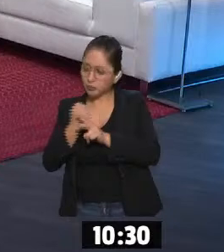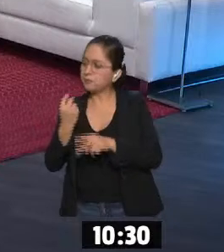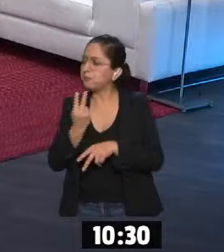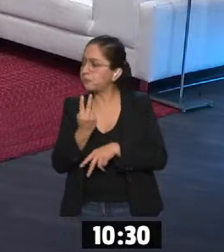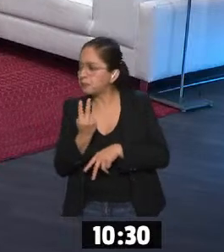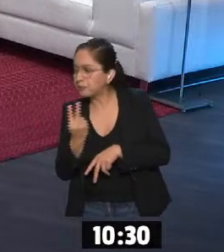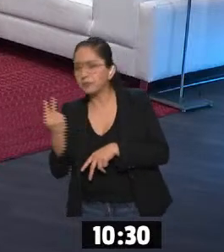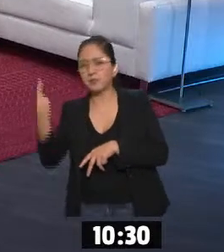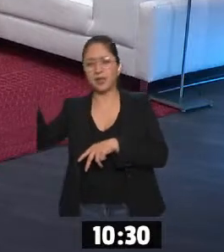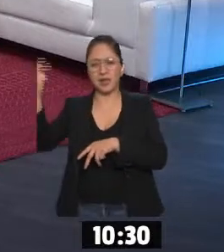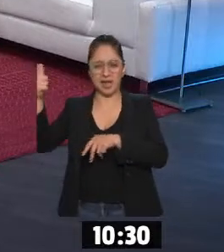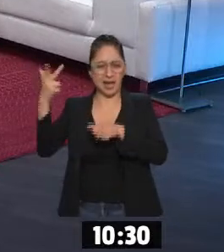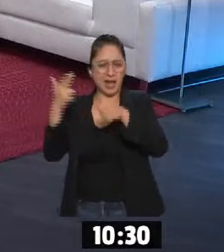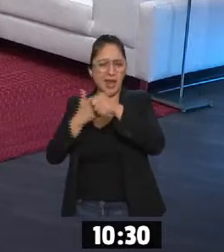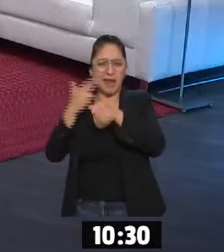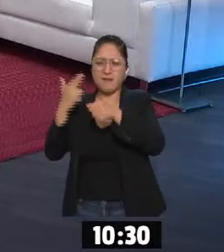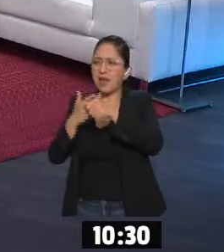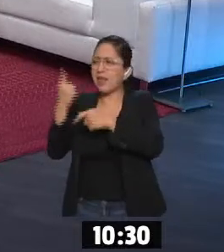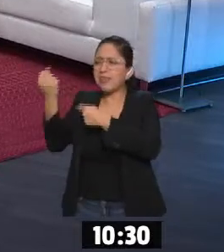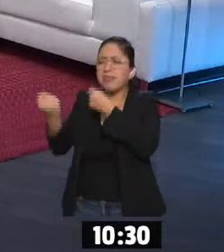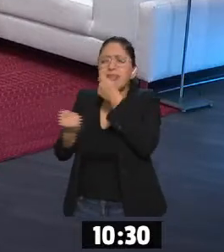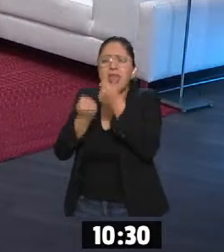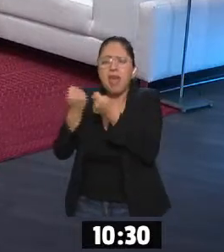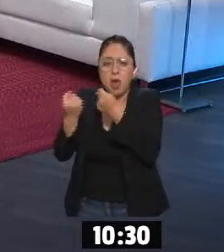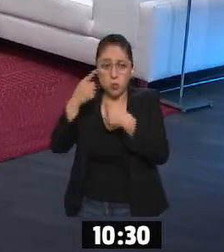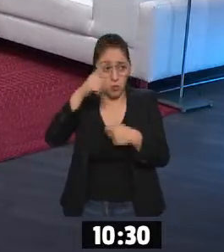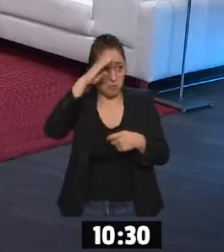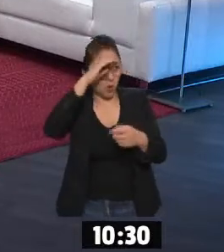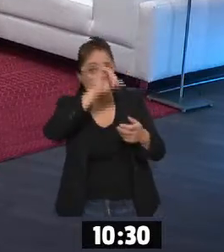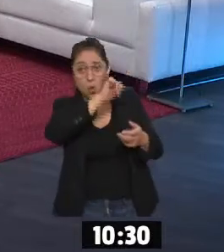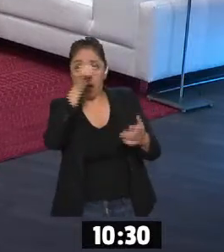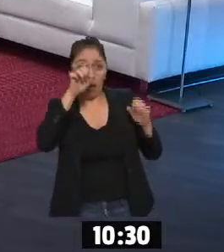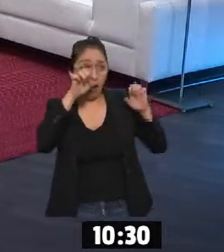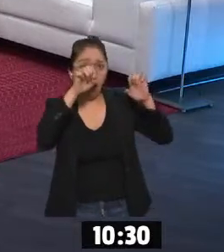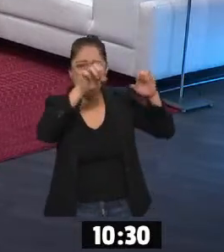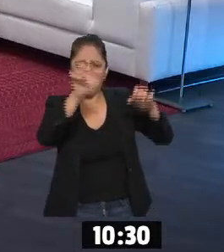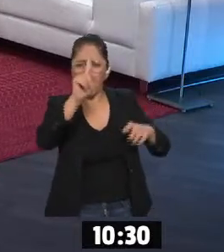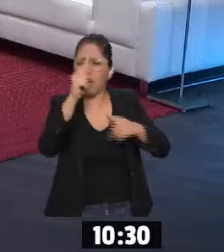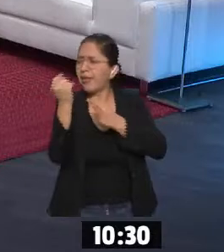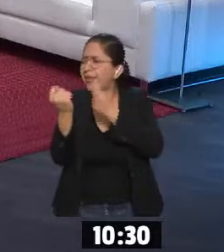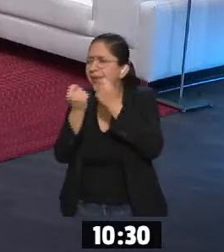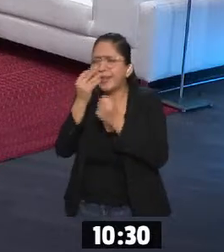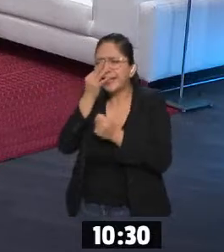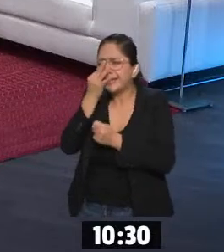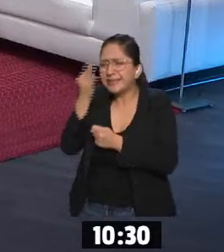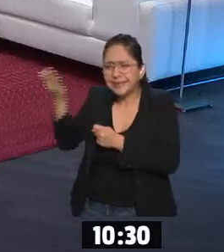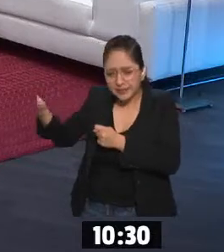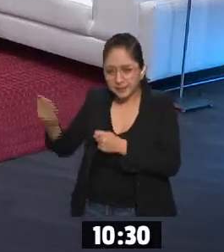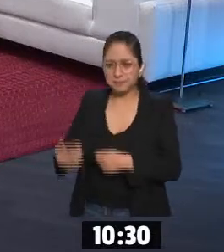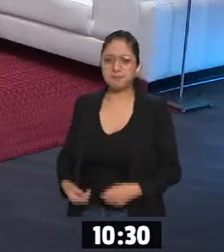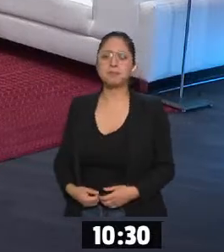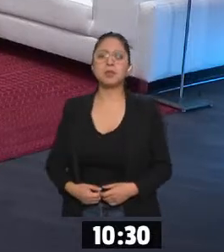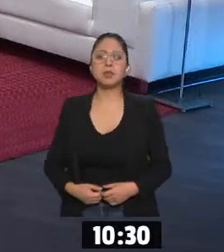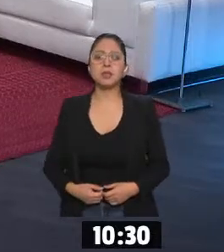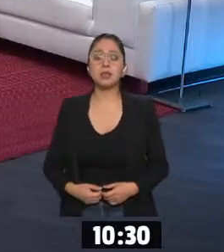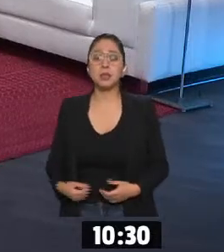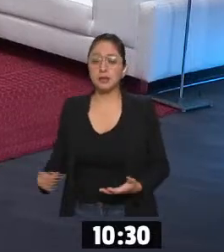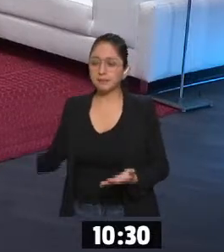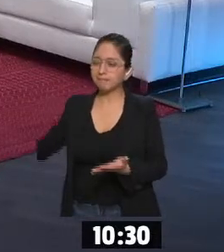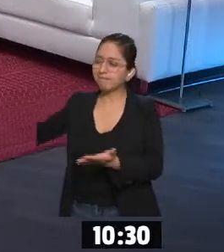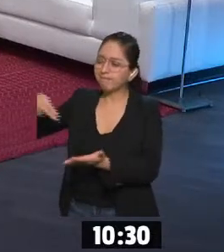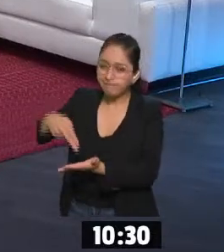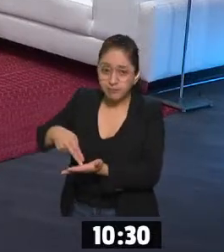refrescos a una tiendilla, no creas ni siquiera que era acá de conveniencia, acá, no. Y llegan, se les rompe el